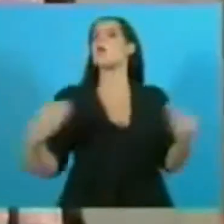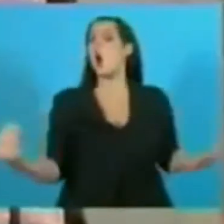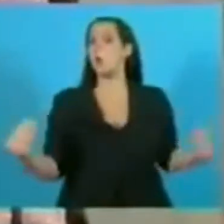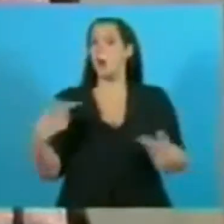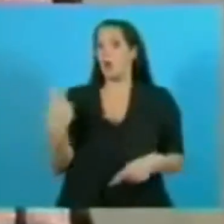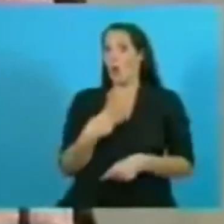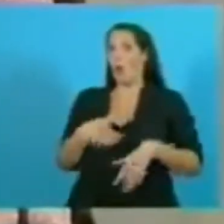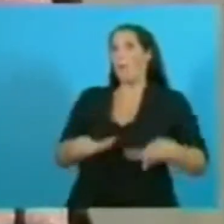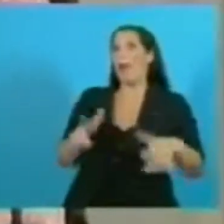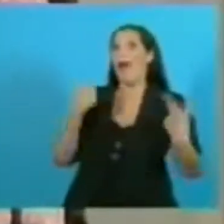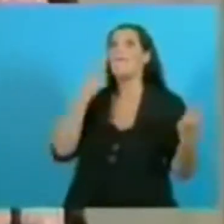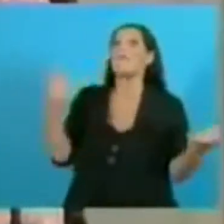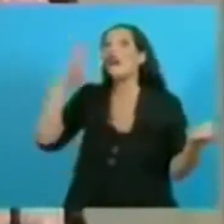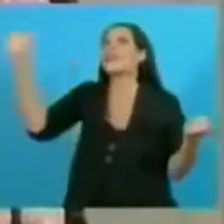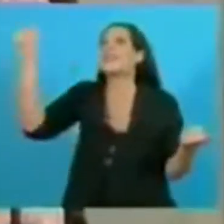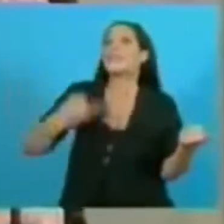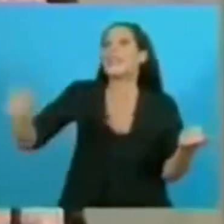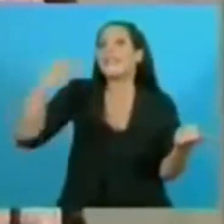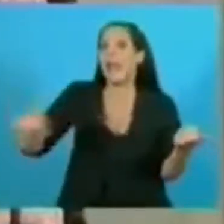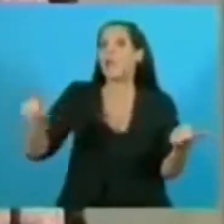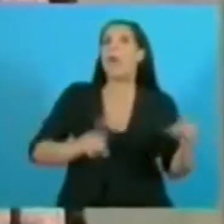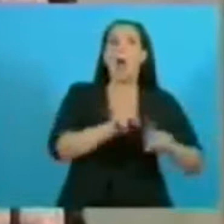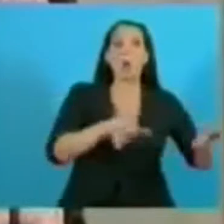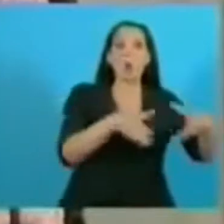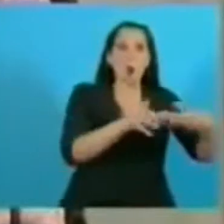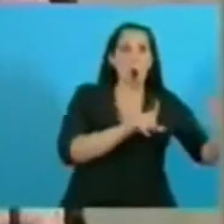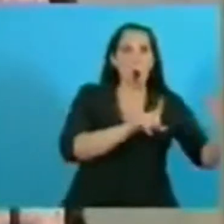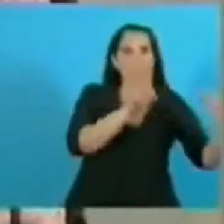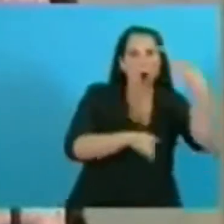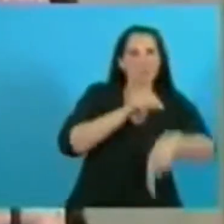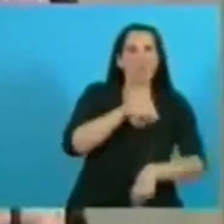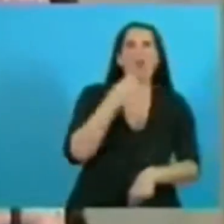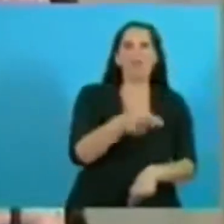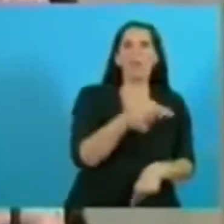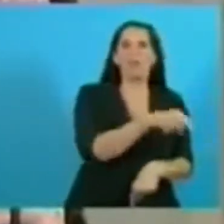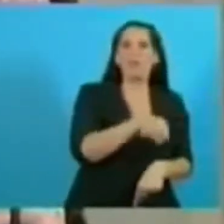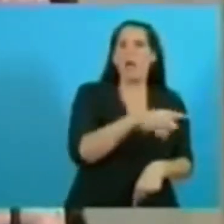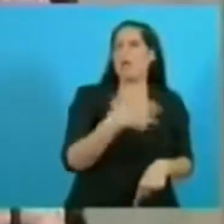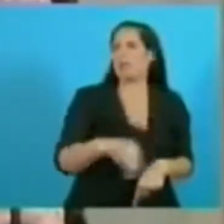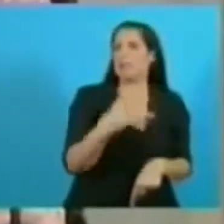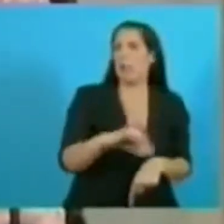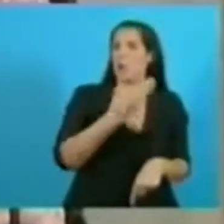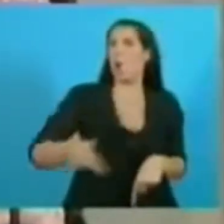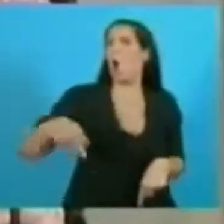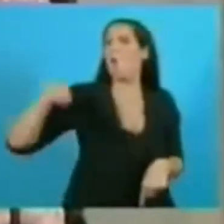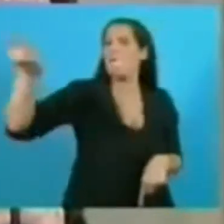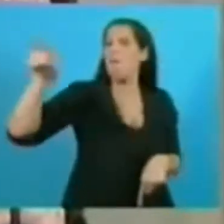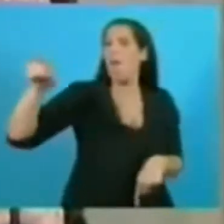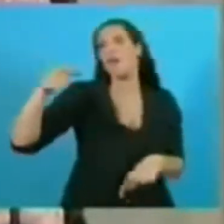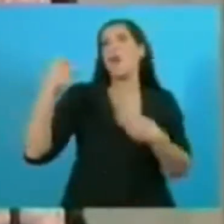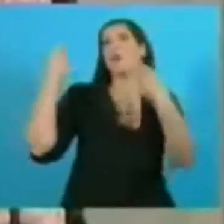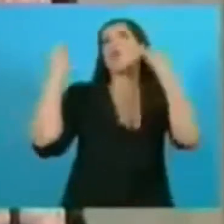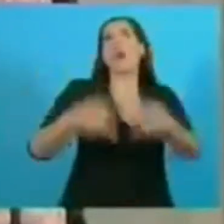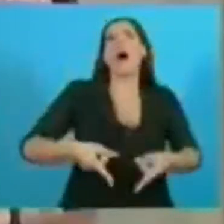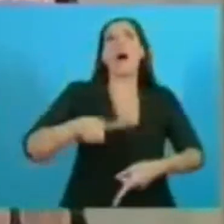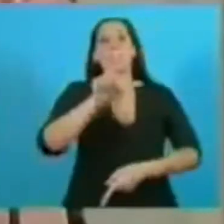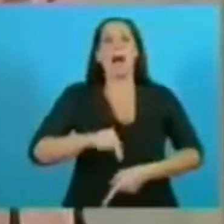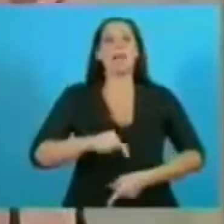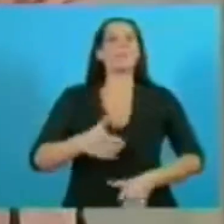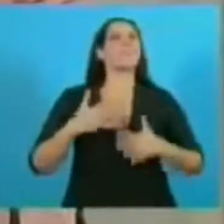hoy, líderes políticos de la oposición opinaron que es muy probable que el gobierno no deje un país